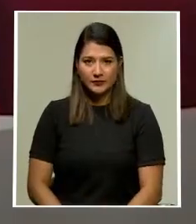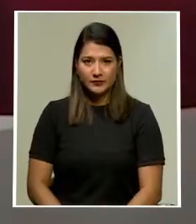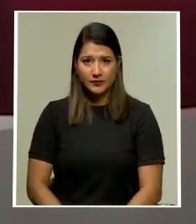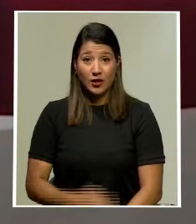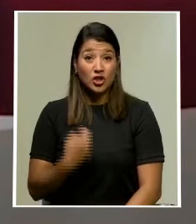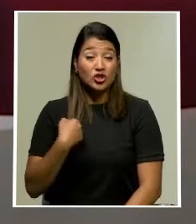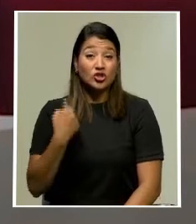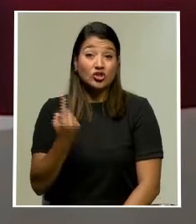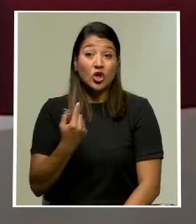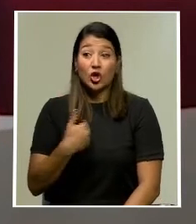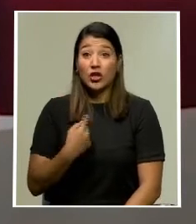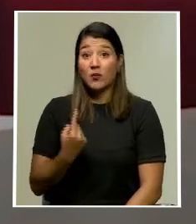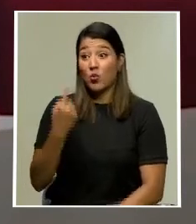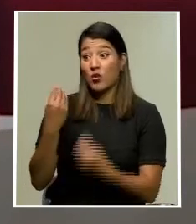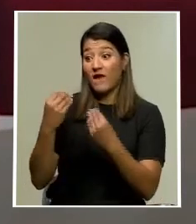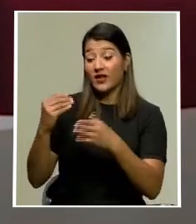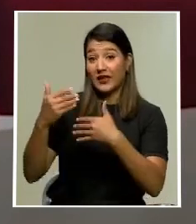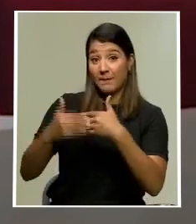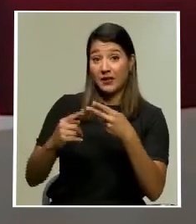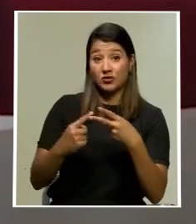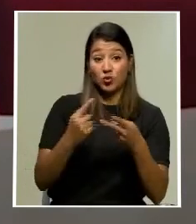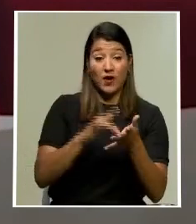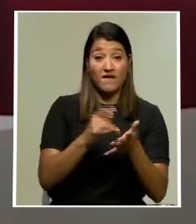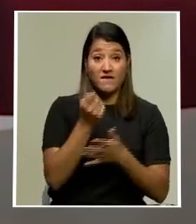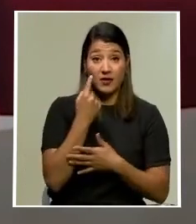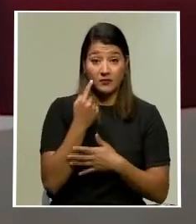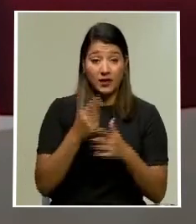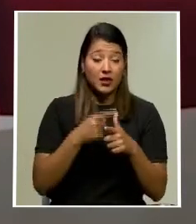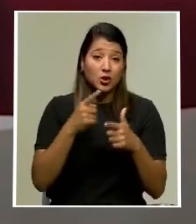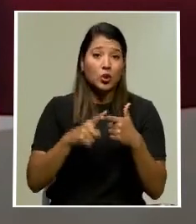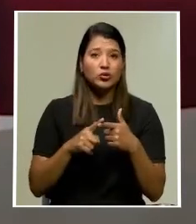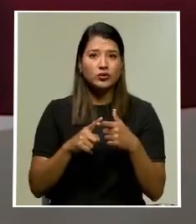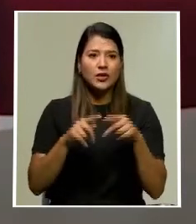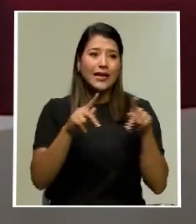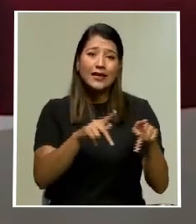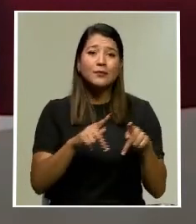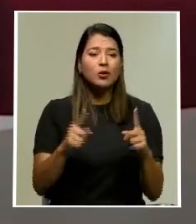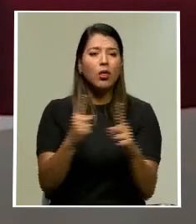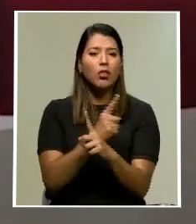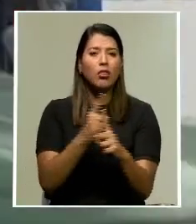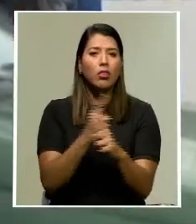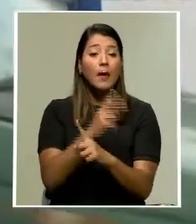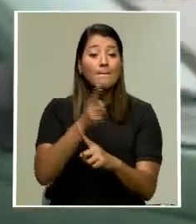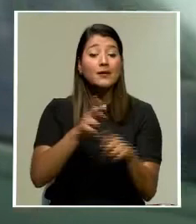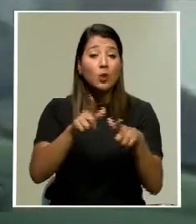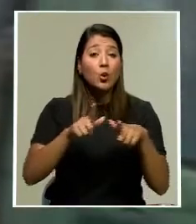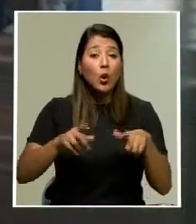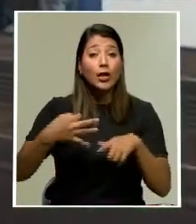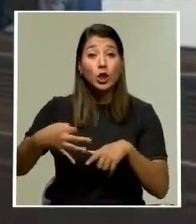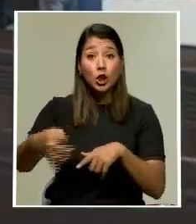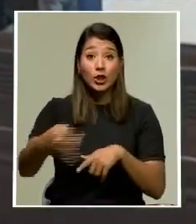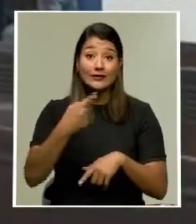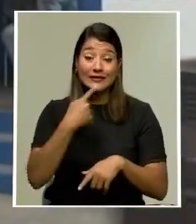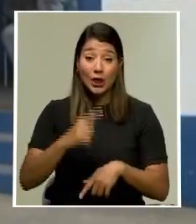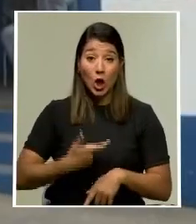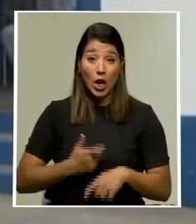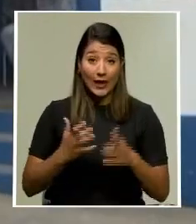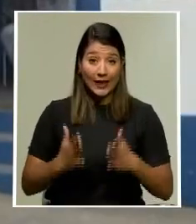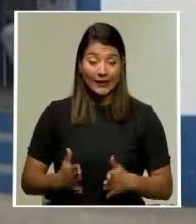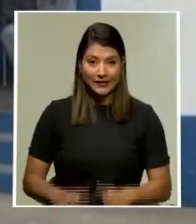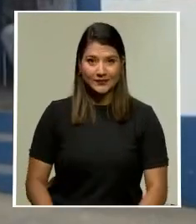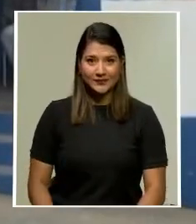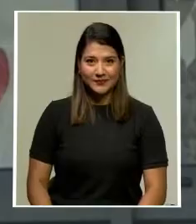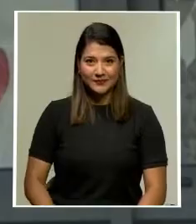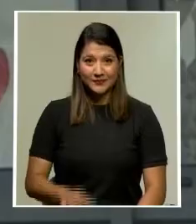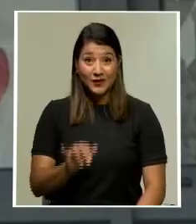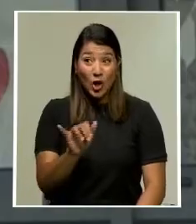Solo tenemos una panadería o una farmacia, así que la gente se cruza inevitablemente en los mismos lugares todos los días, explica el alcalde. Como en el